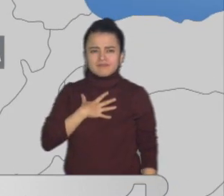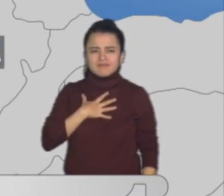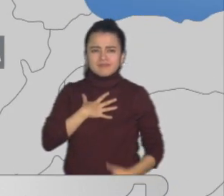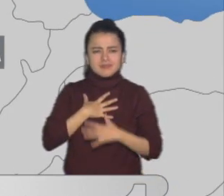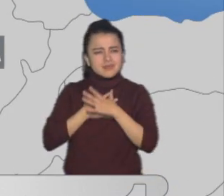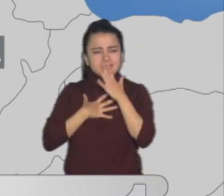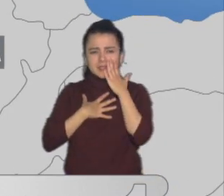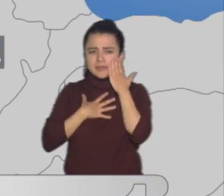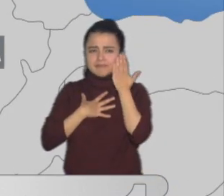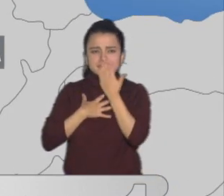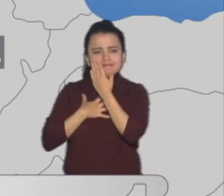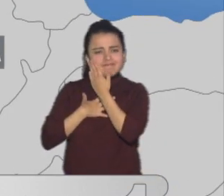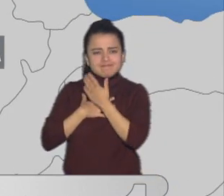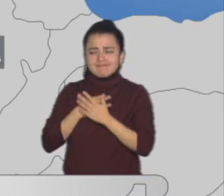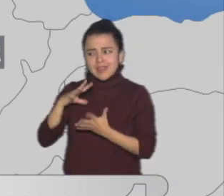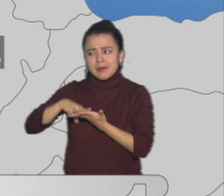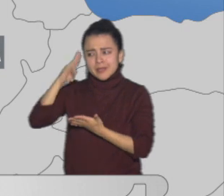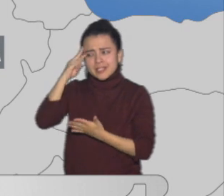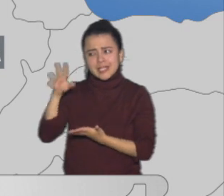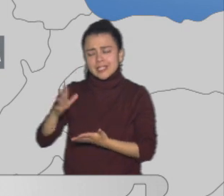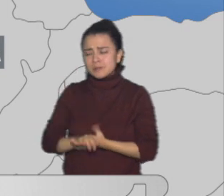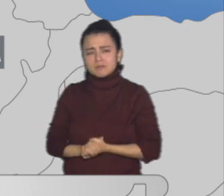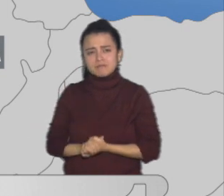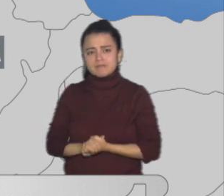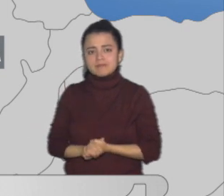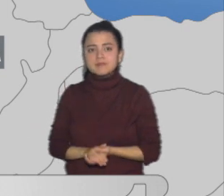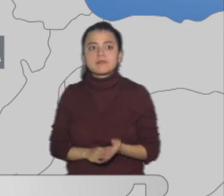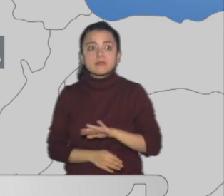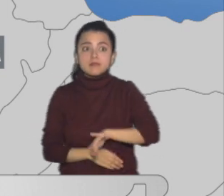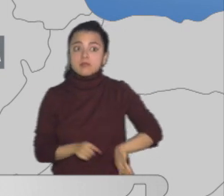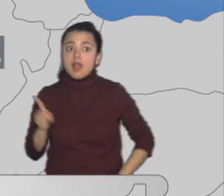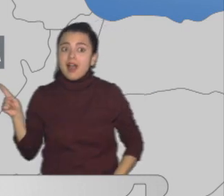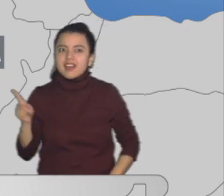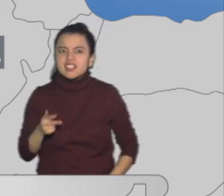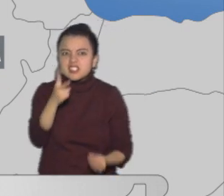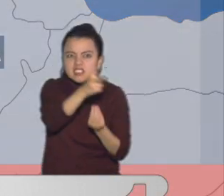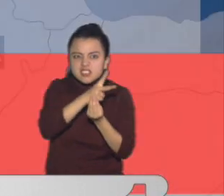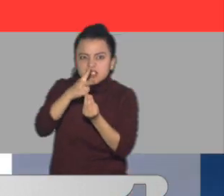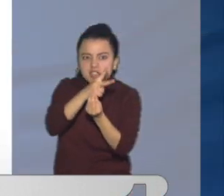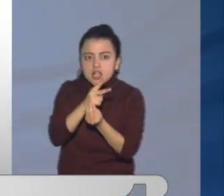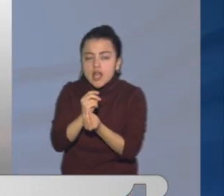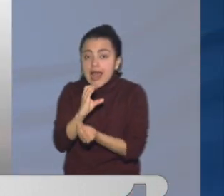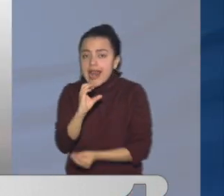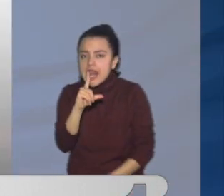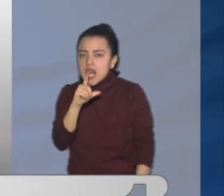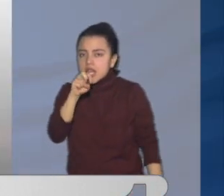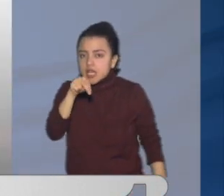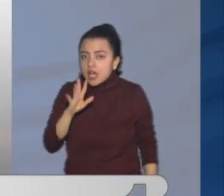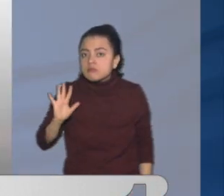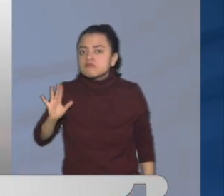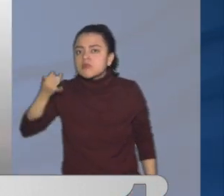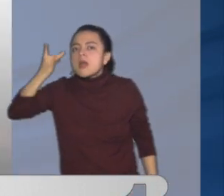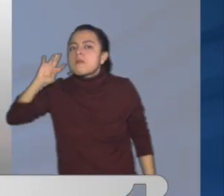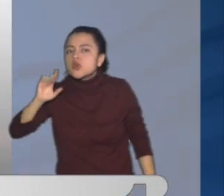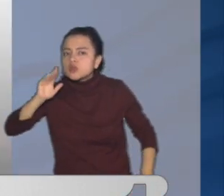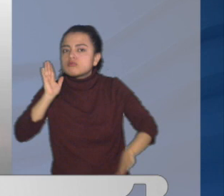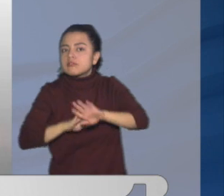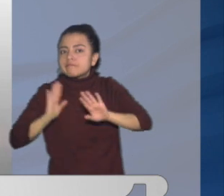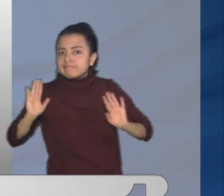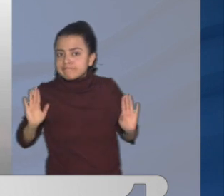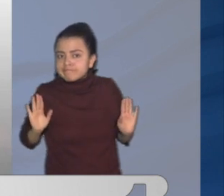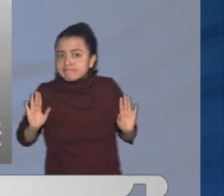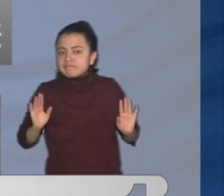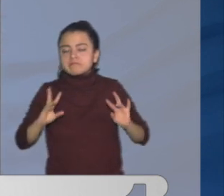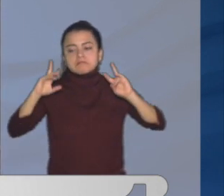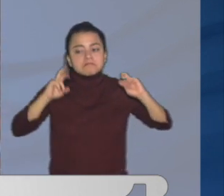y aprender muchas cosas de ella. En esta zona del occidente antioqueño delinque el Clan del Golfo y como primera hipótesis se presume que serían los responsables.